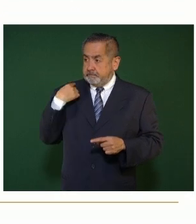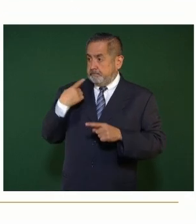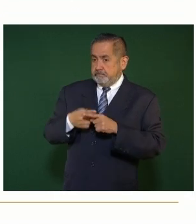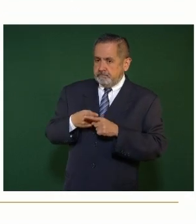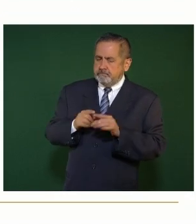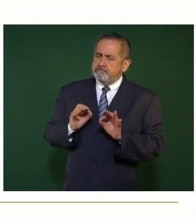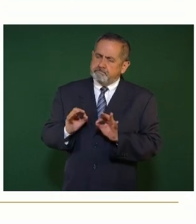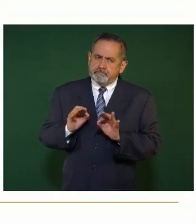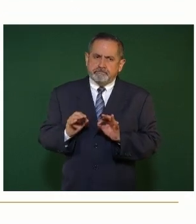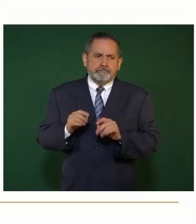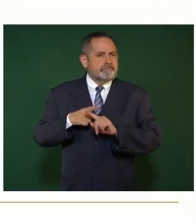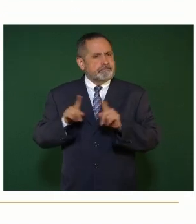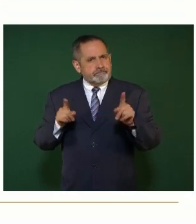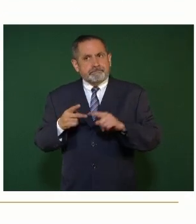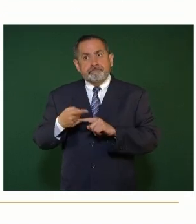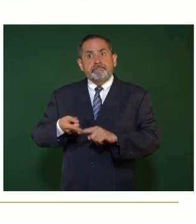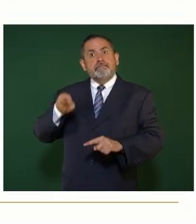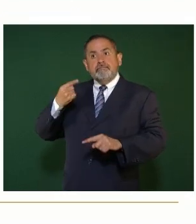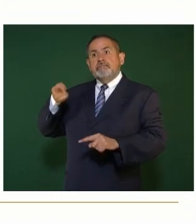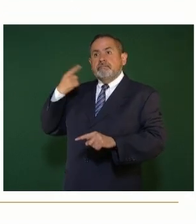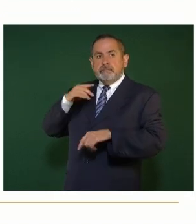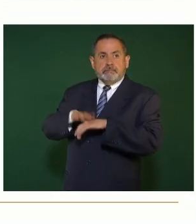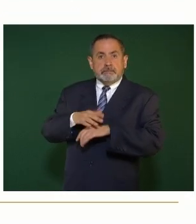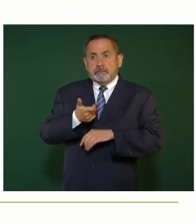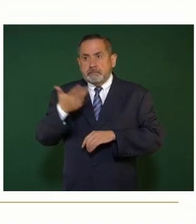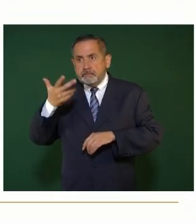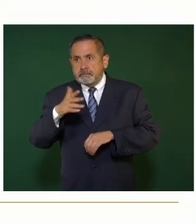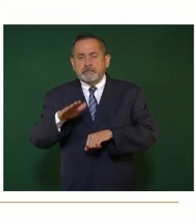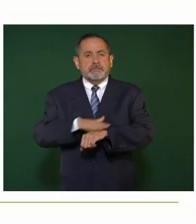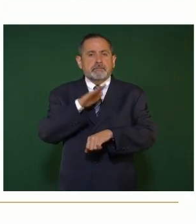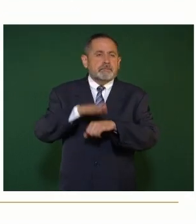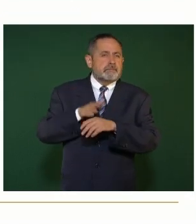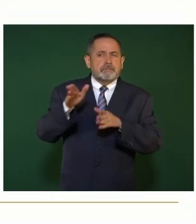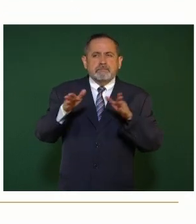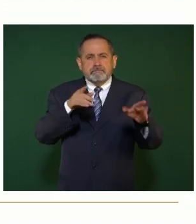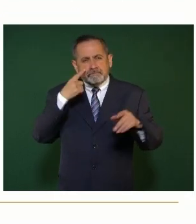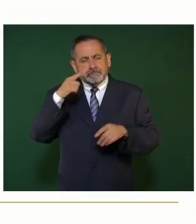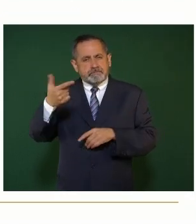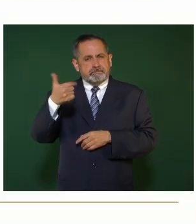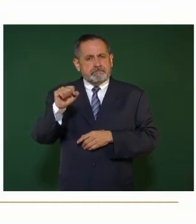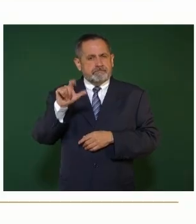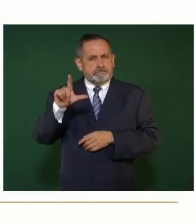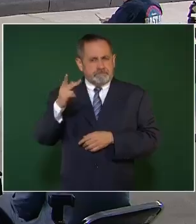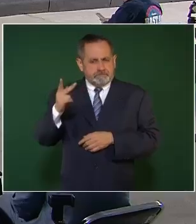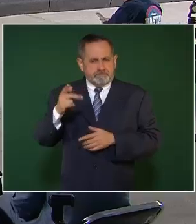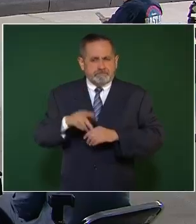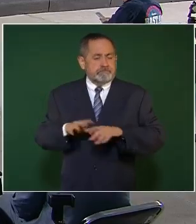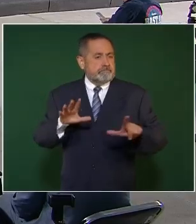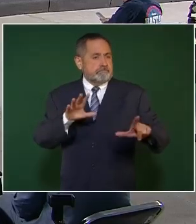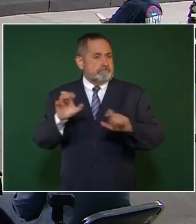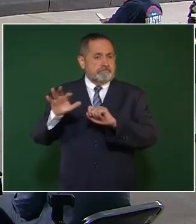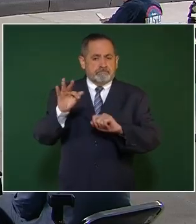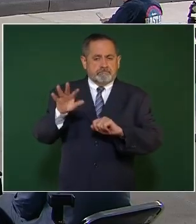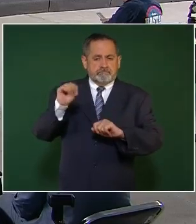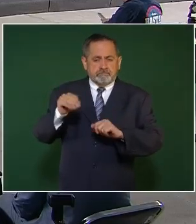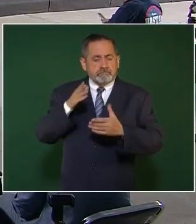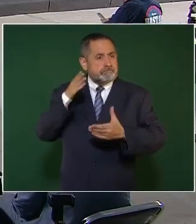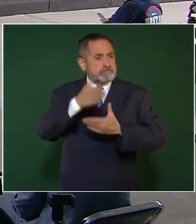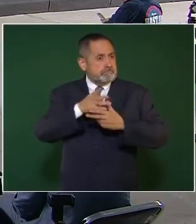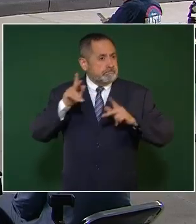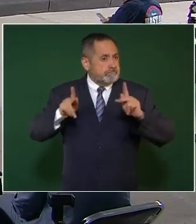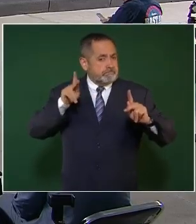dos anteriores, que tuvimos en términos de verificación de gas LP, ya que de las 749